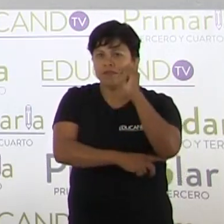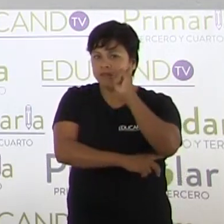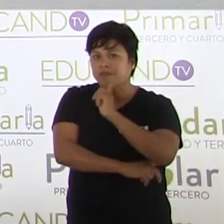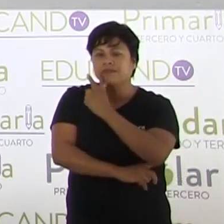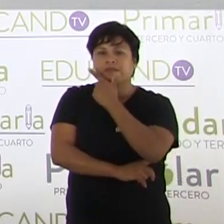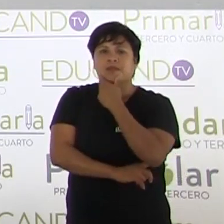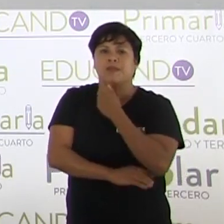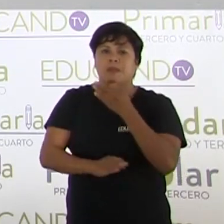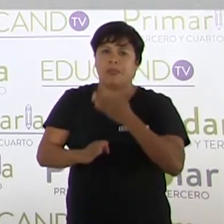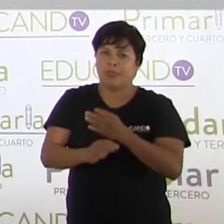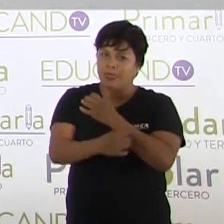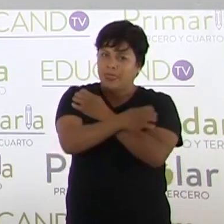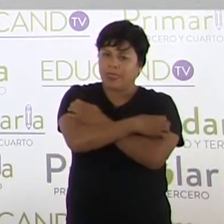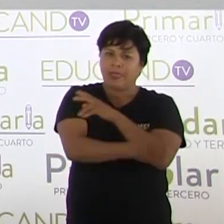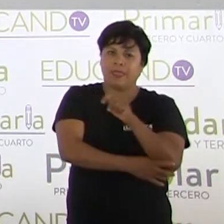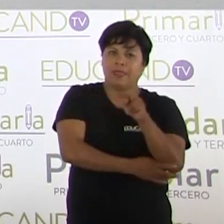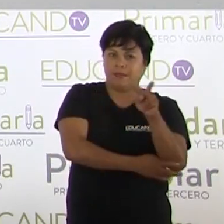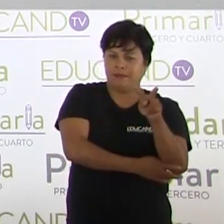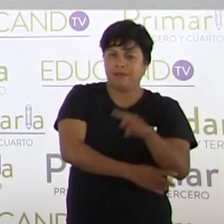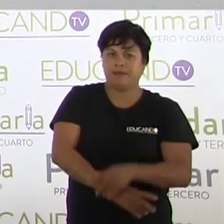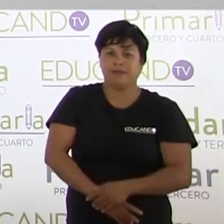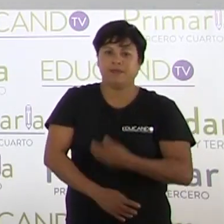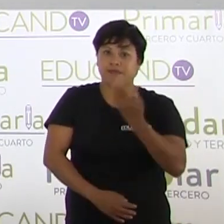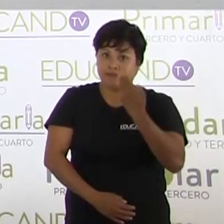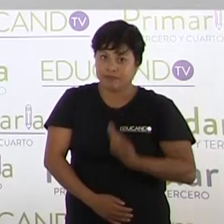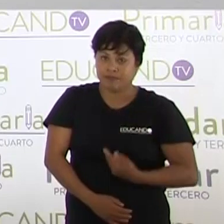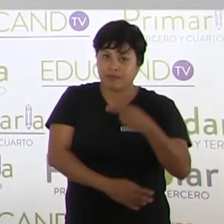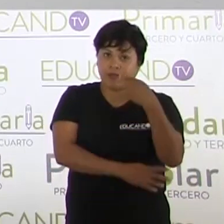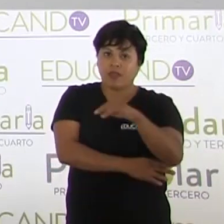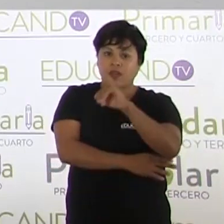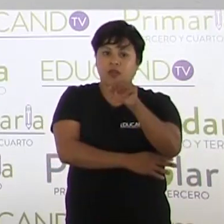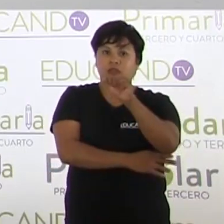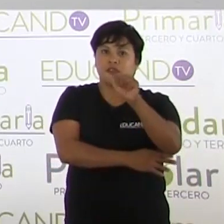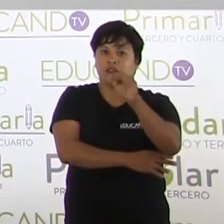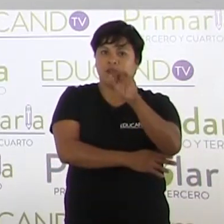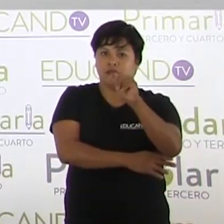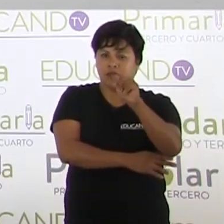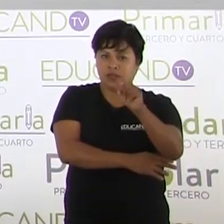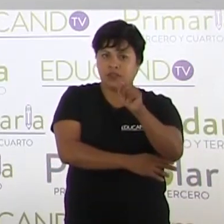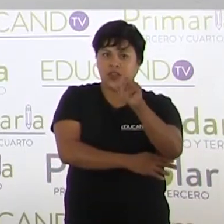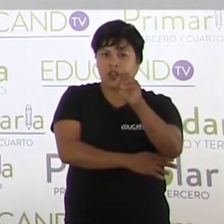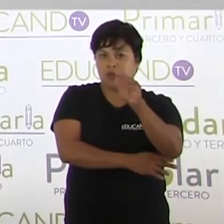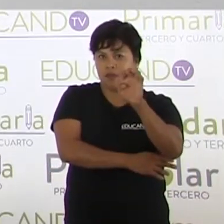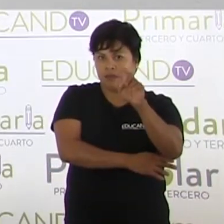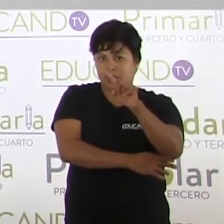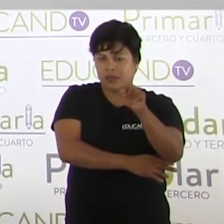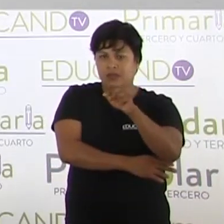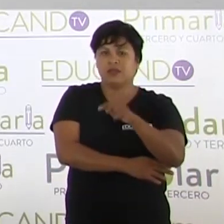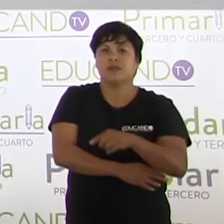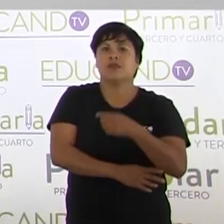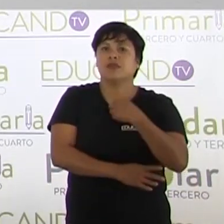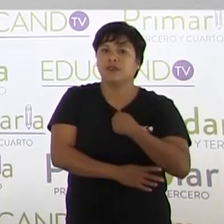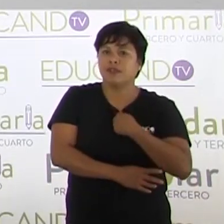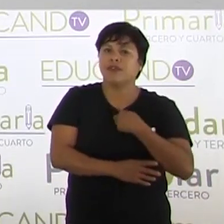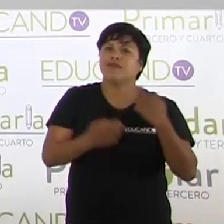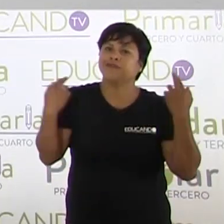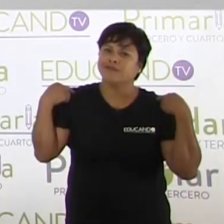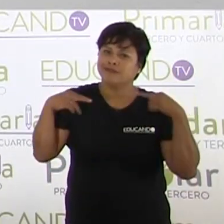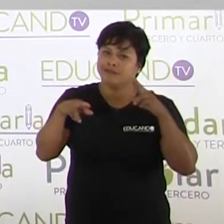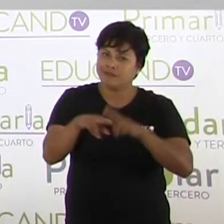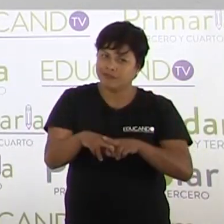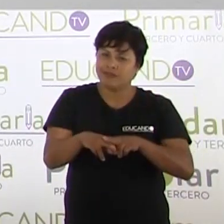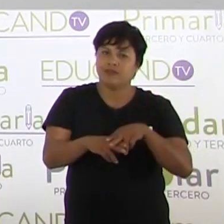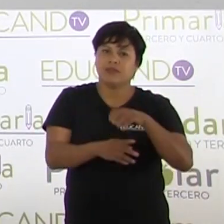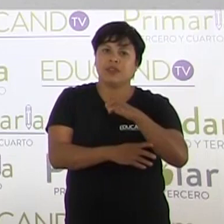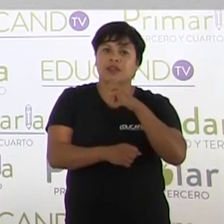bienvenidos a Educando TV. Mi nombre es Josafat López Cruz, soy el facilitador de la asignatura